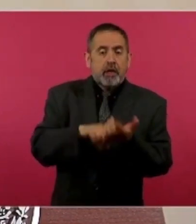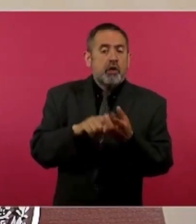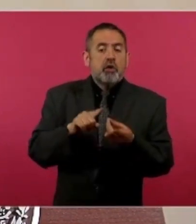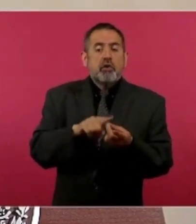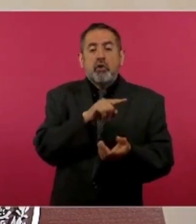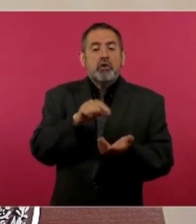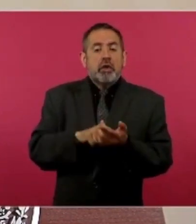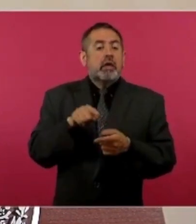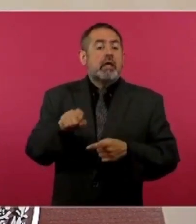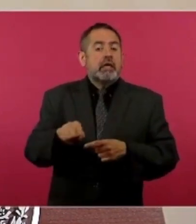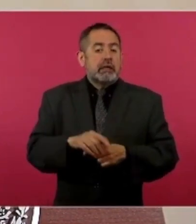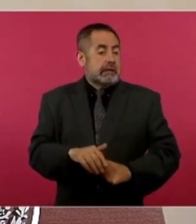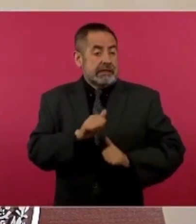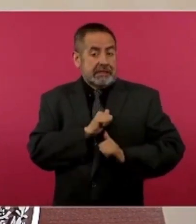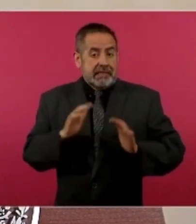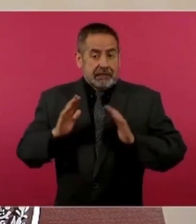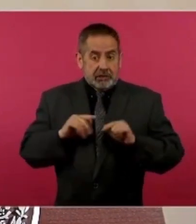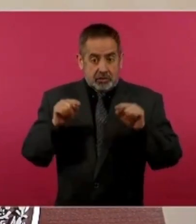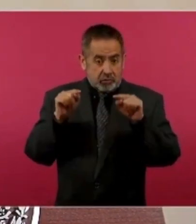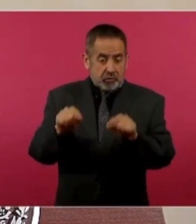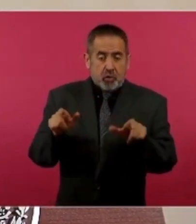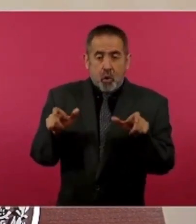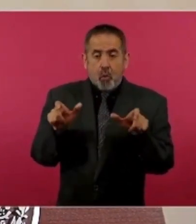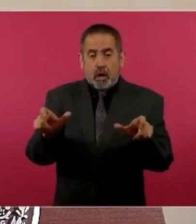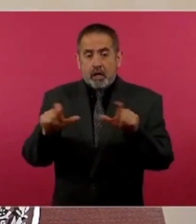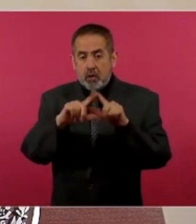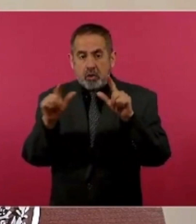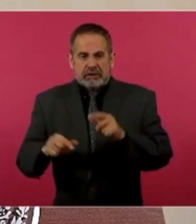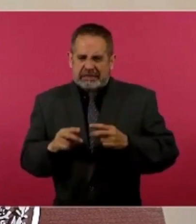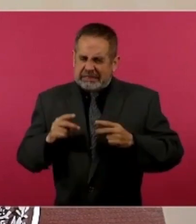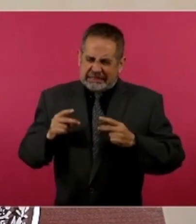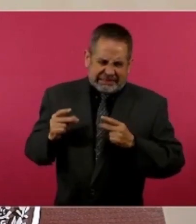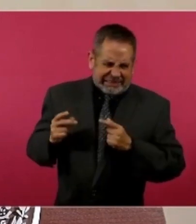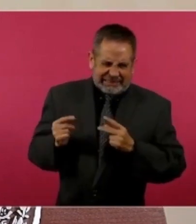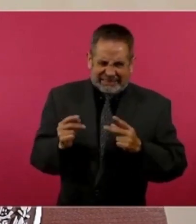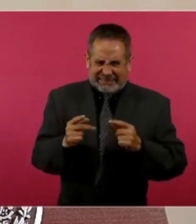el ejército, la guardia, tienen que actuar rápido